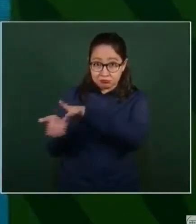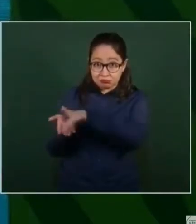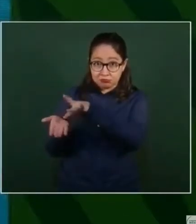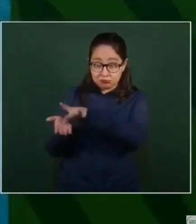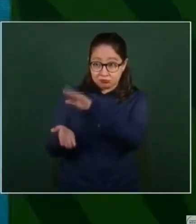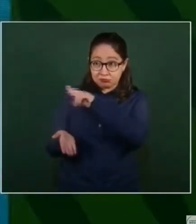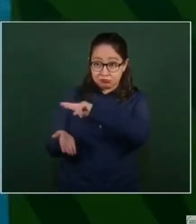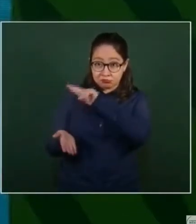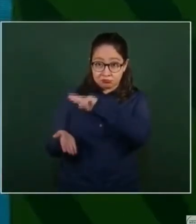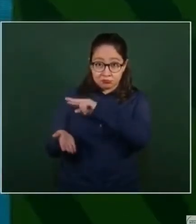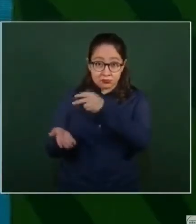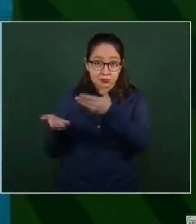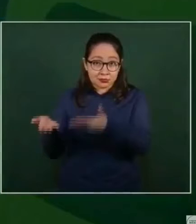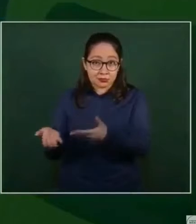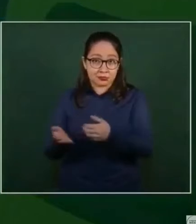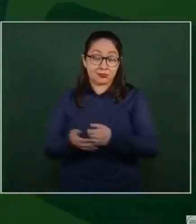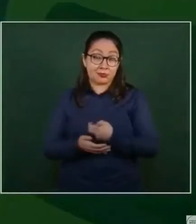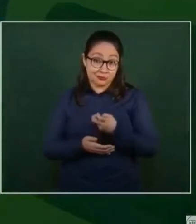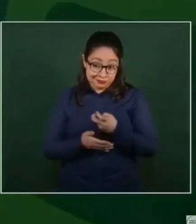se toma la decisión